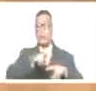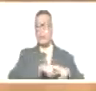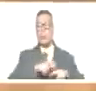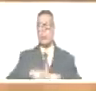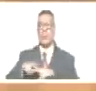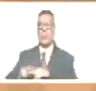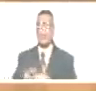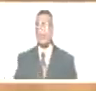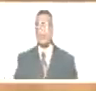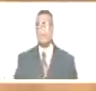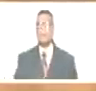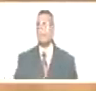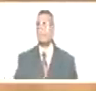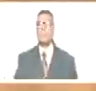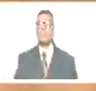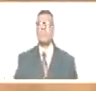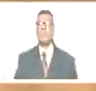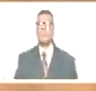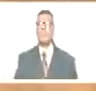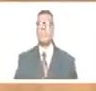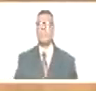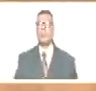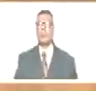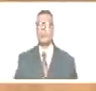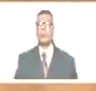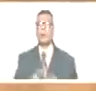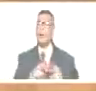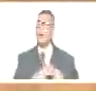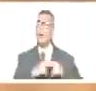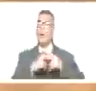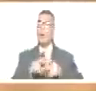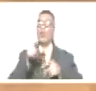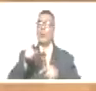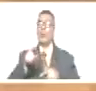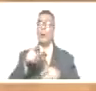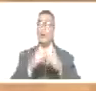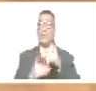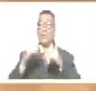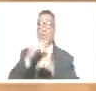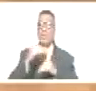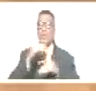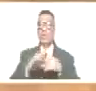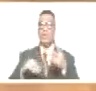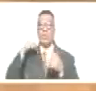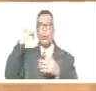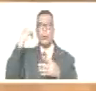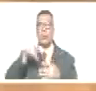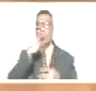es un valor supremo que está por encima de las consideraciones partidistas.